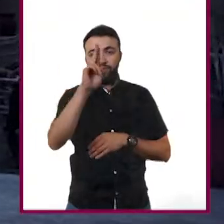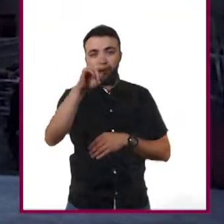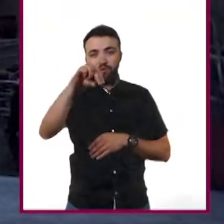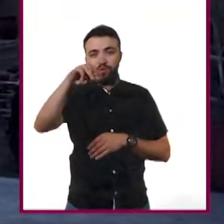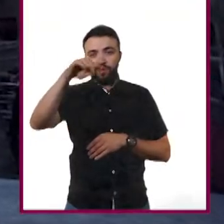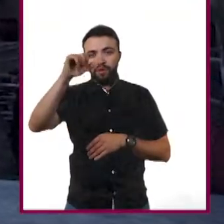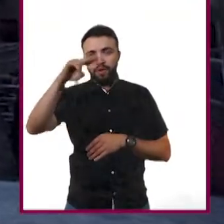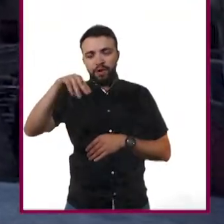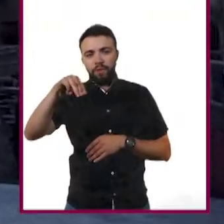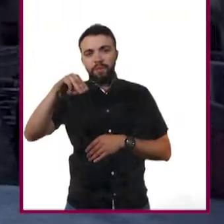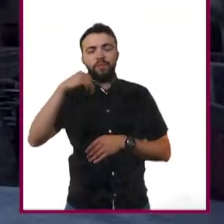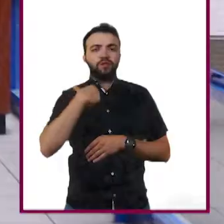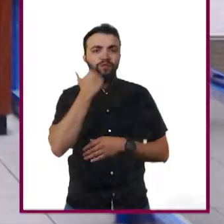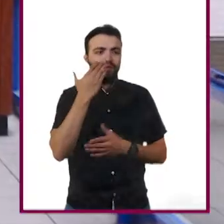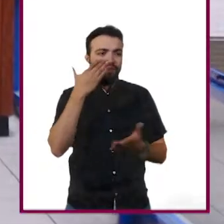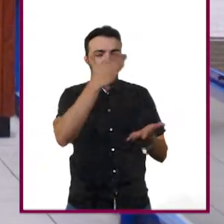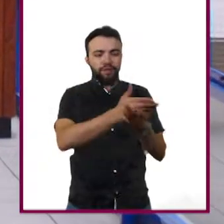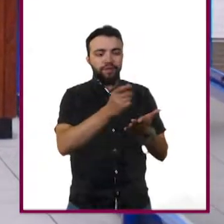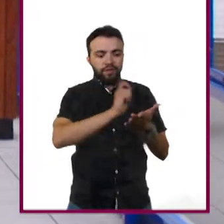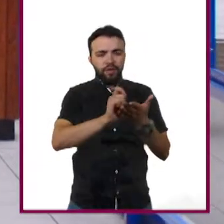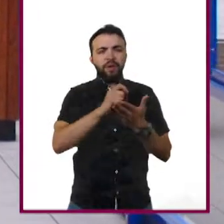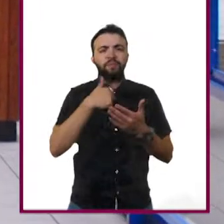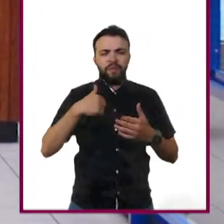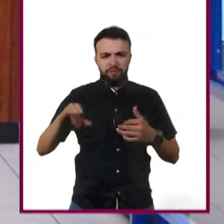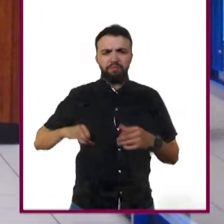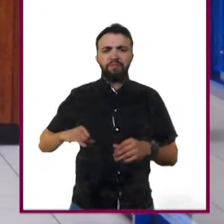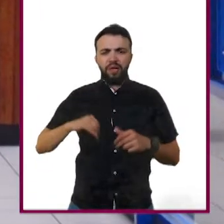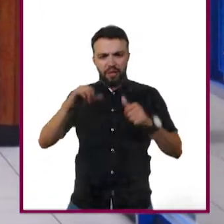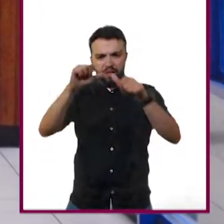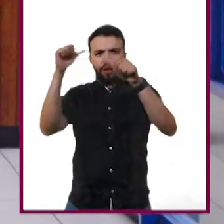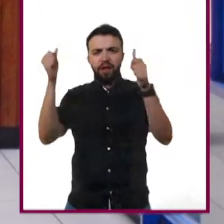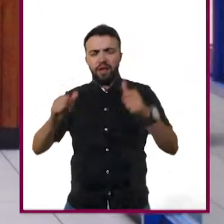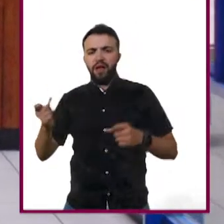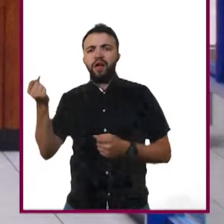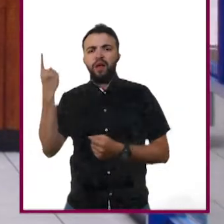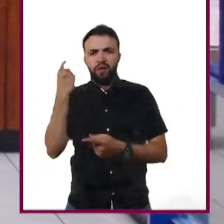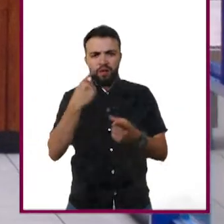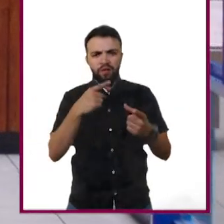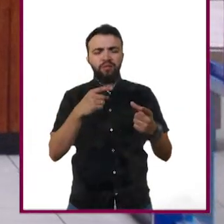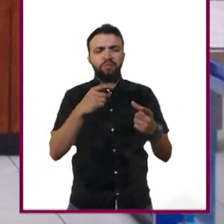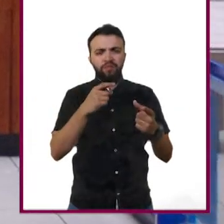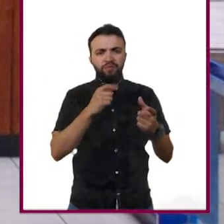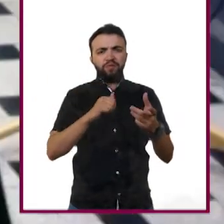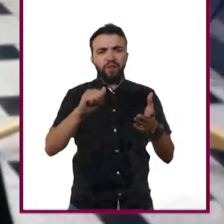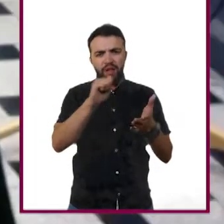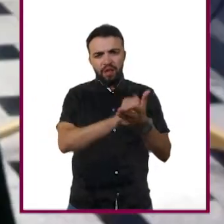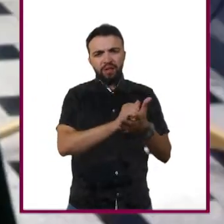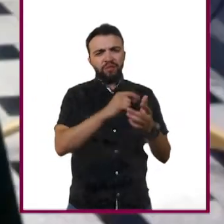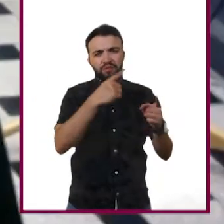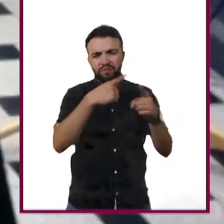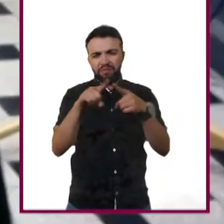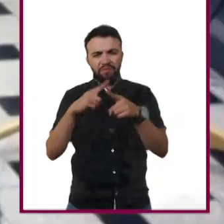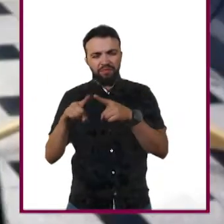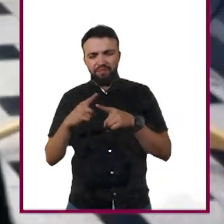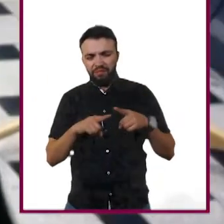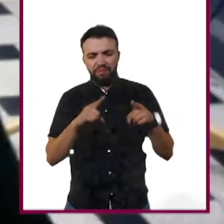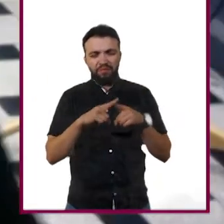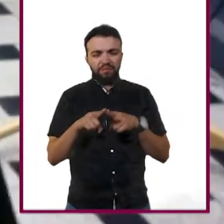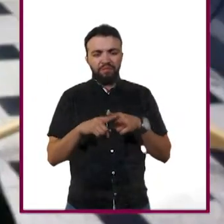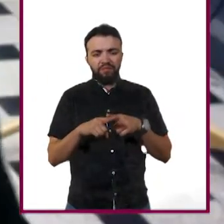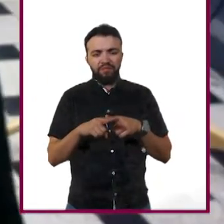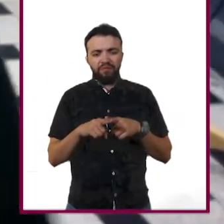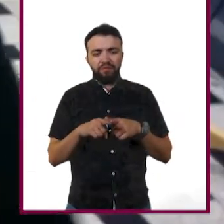hacia la escritura y sí me interesaba muchísimo el arte y hacía algunos pequeños artículos o cubría, por ejemplo,